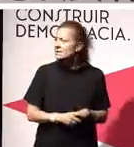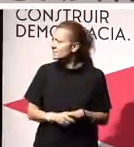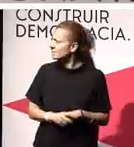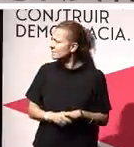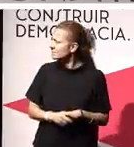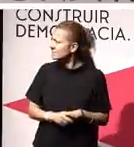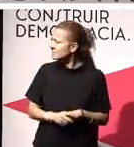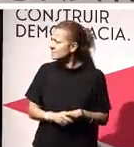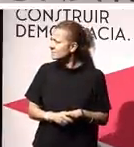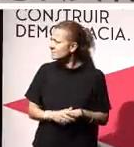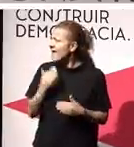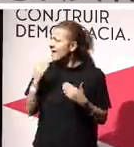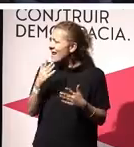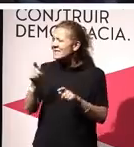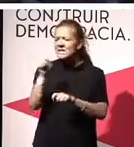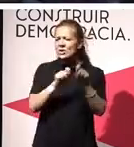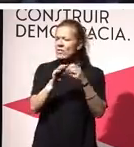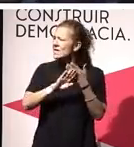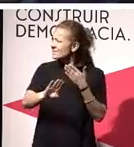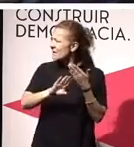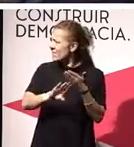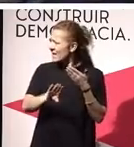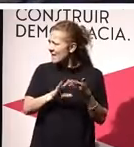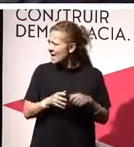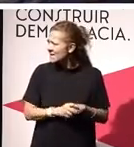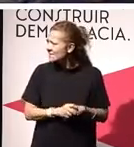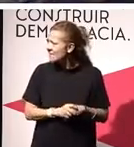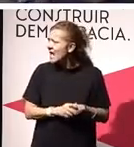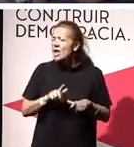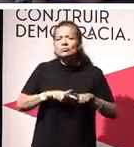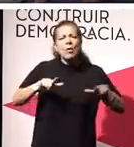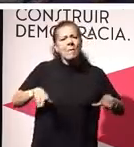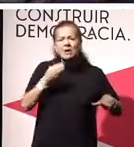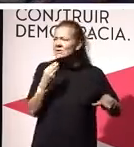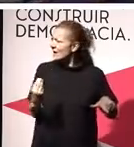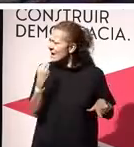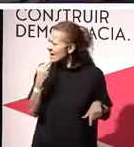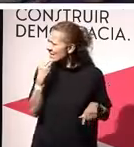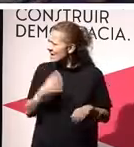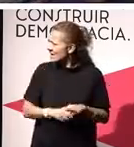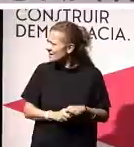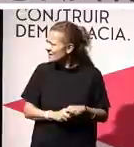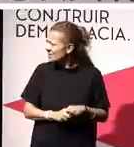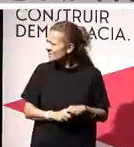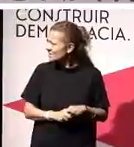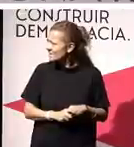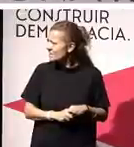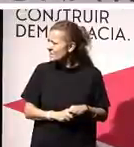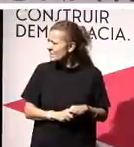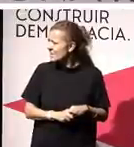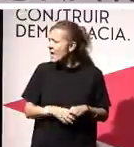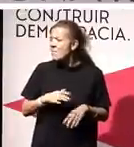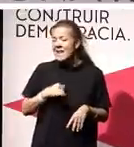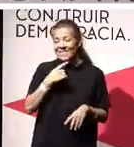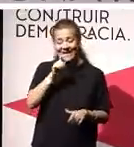estado en las asociaciones vecinales, en los bancos de alimentos, siendo nuestras bocas para explicarle a la gente